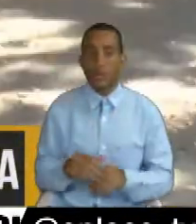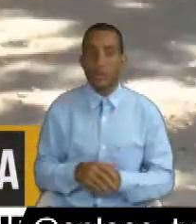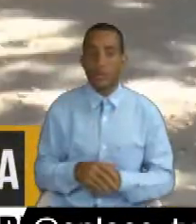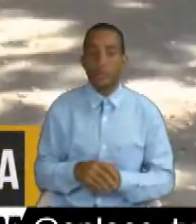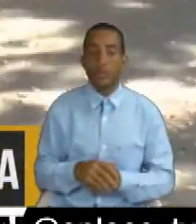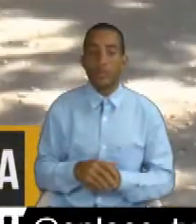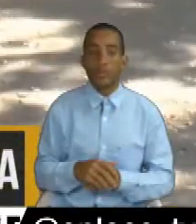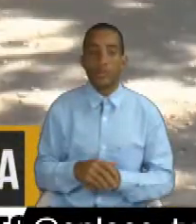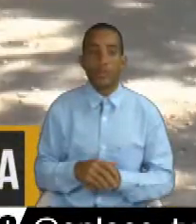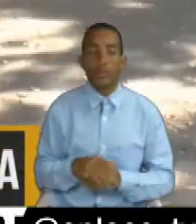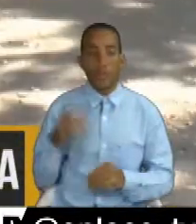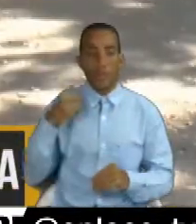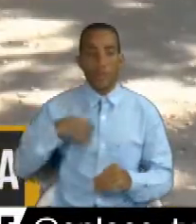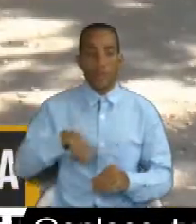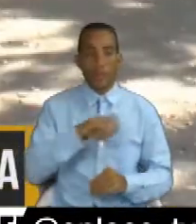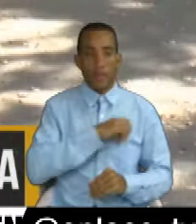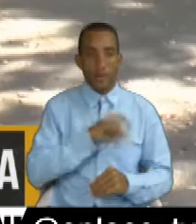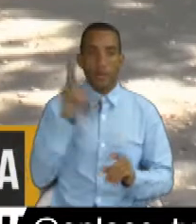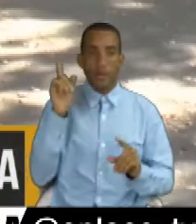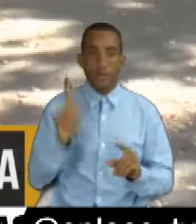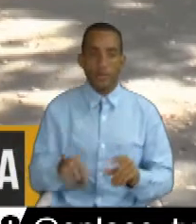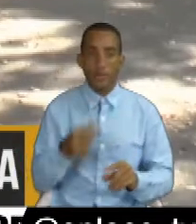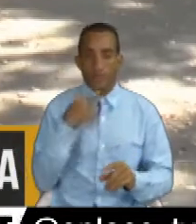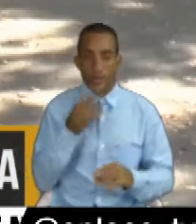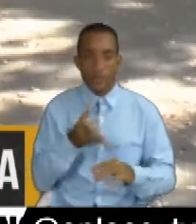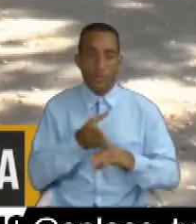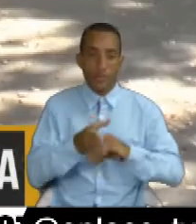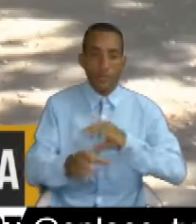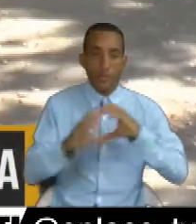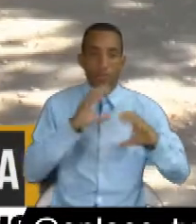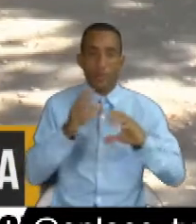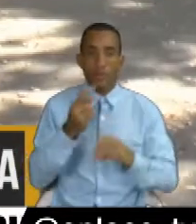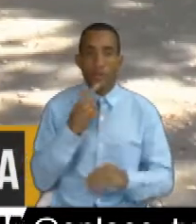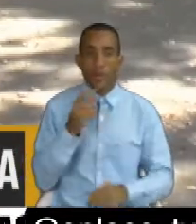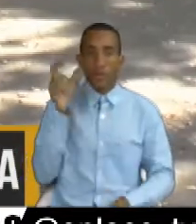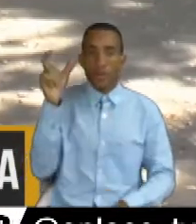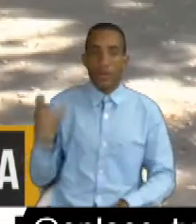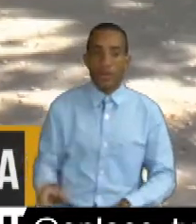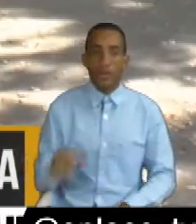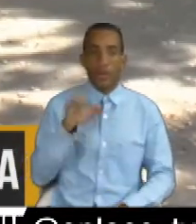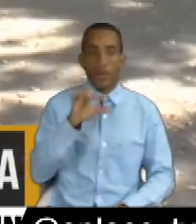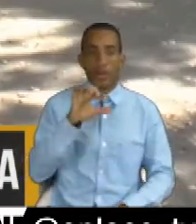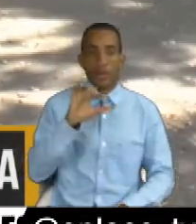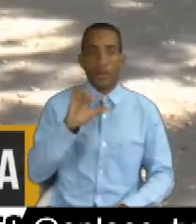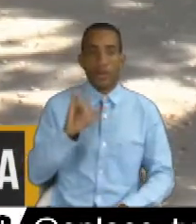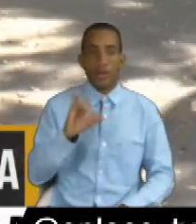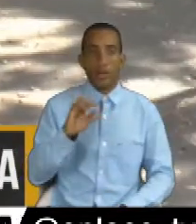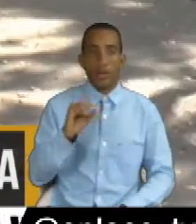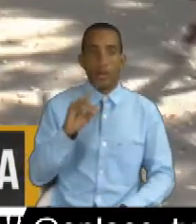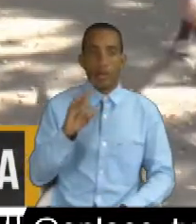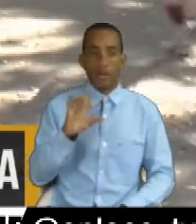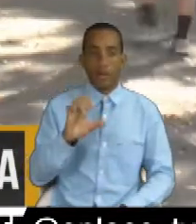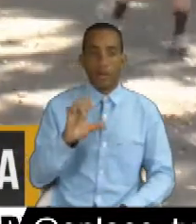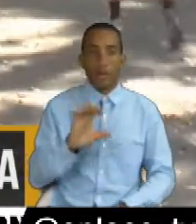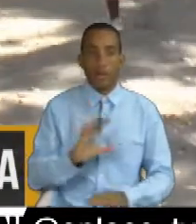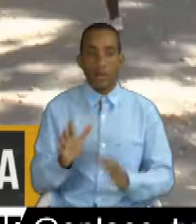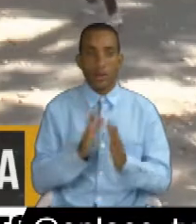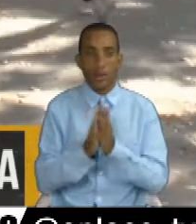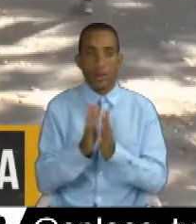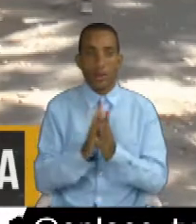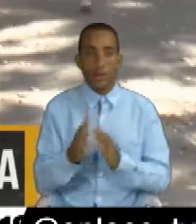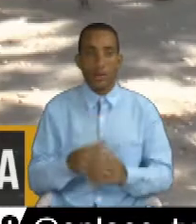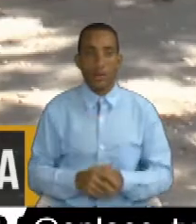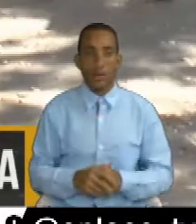Los españoles también hablaron con los medios de comunicación, uno de ellos, Gerard Piqué, dio tema aquí en España por sus